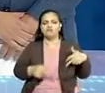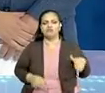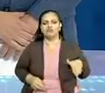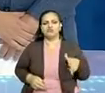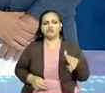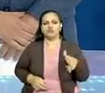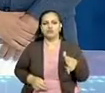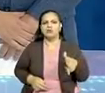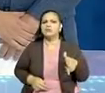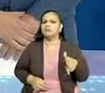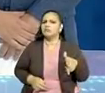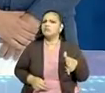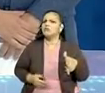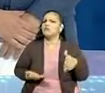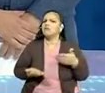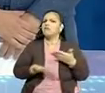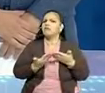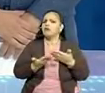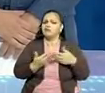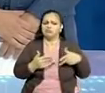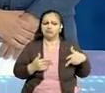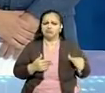en el carro, ¿por qué no van a la gasolinera y se quedan ahí?